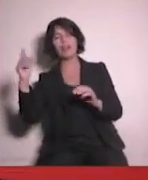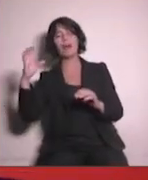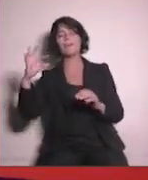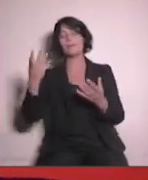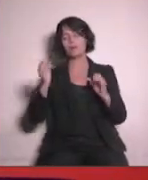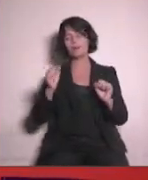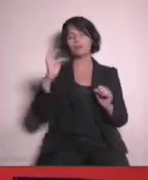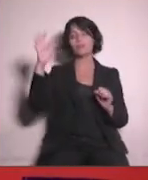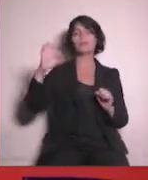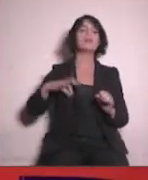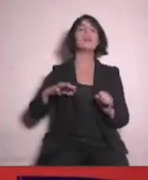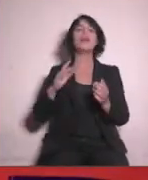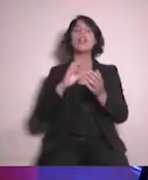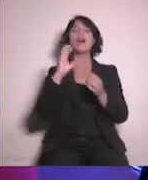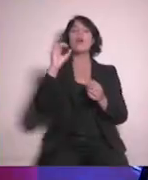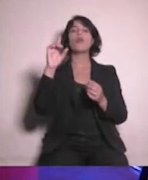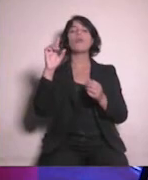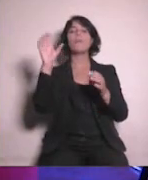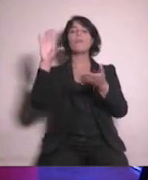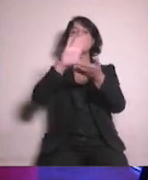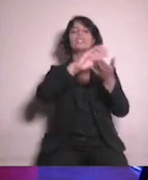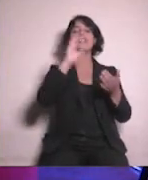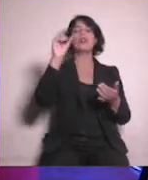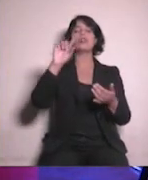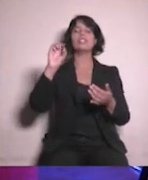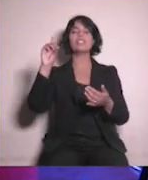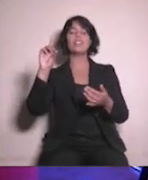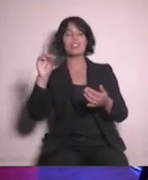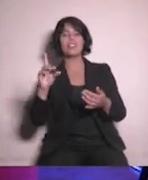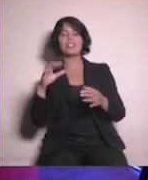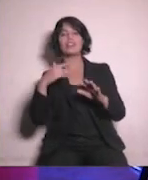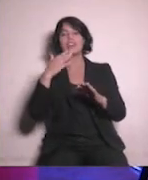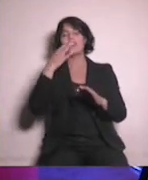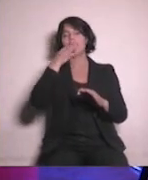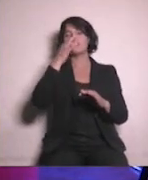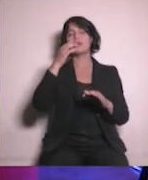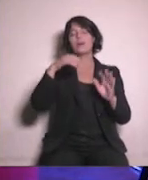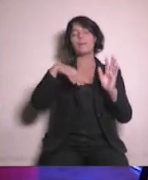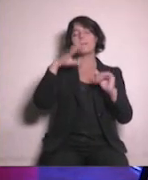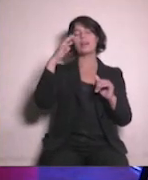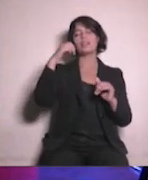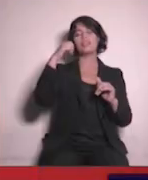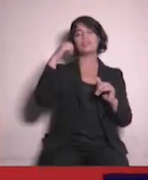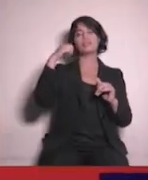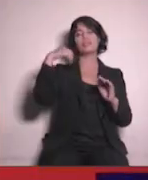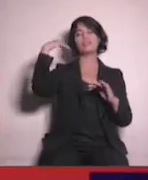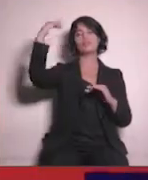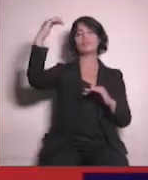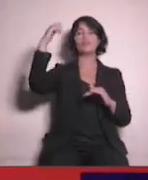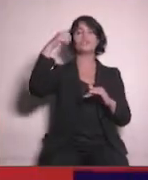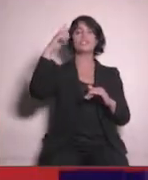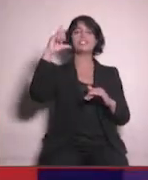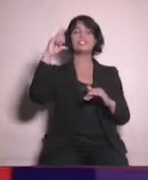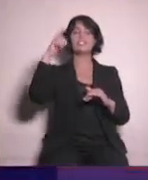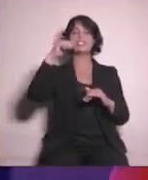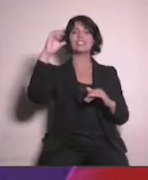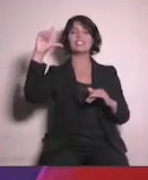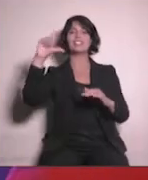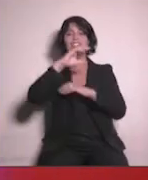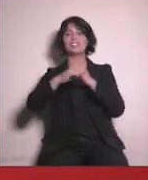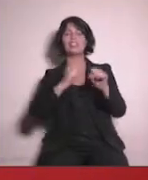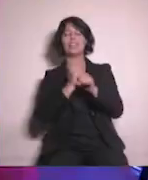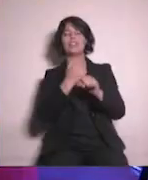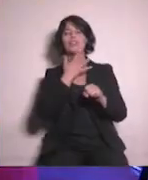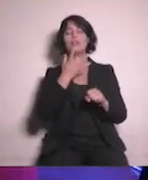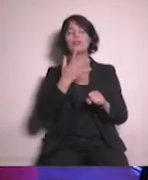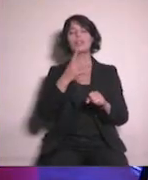todos convergiendo hacia sobre los 67 años. Las expectativas de vida han ido creciendo, la gente vive más. Chile